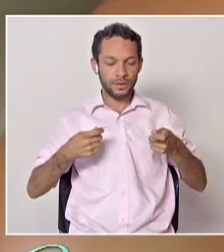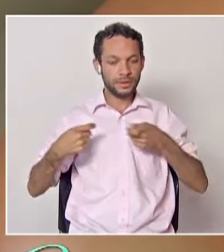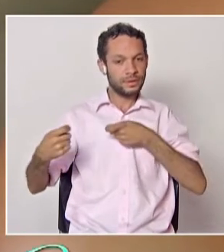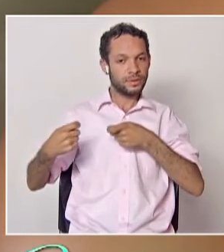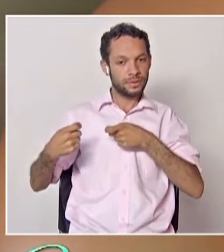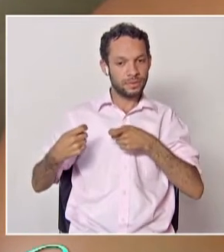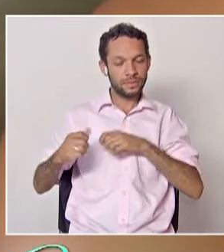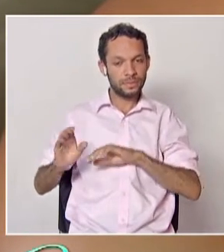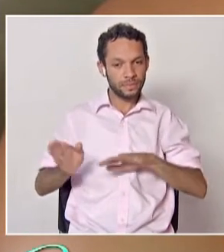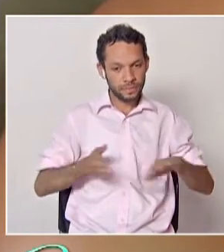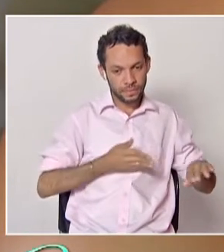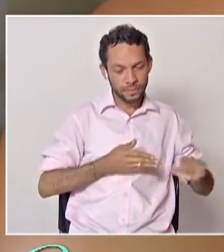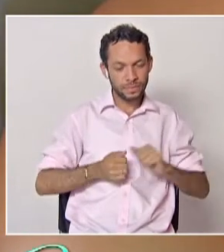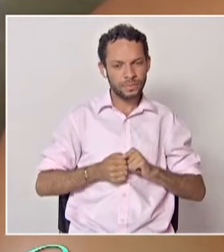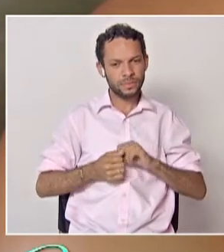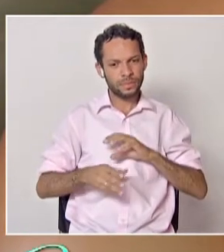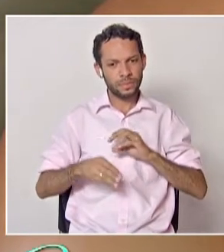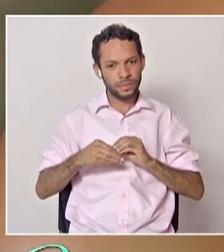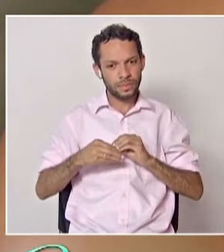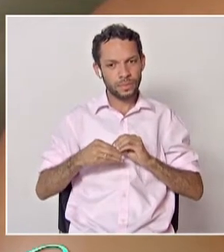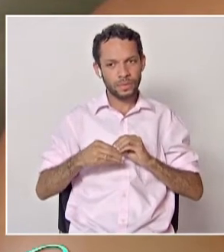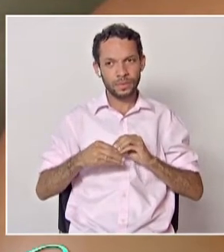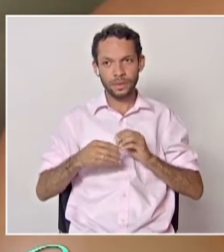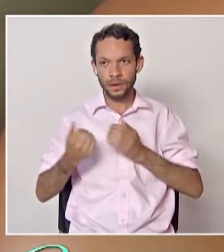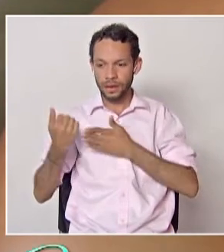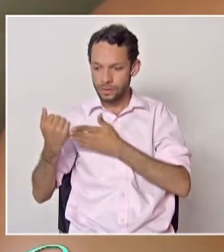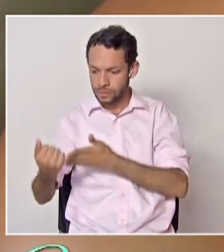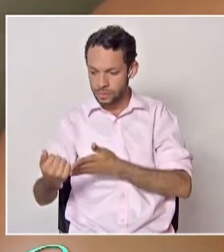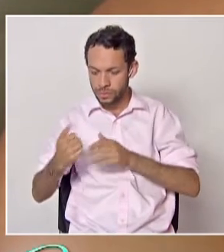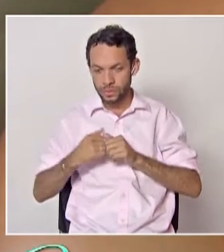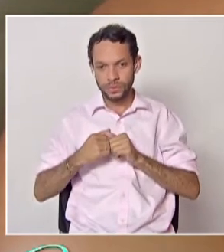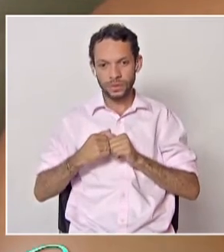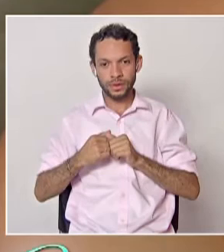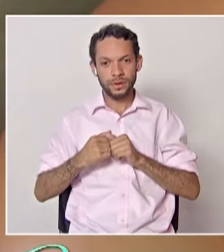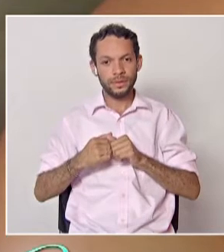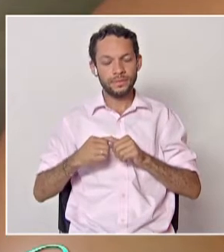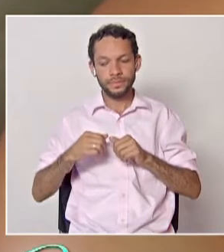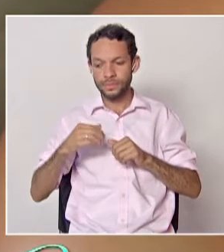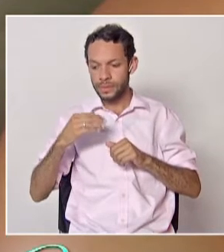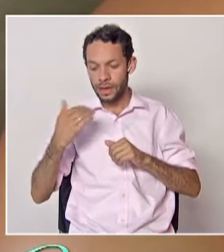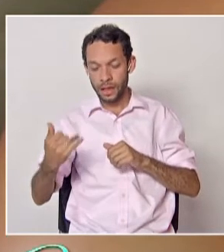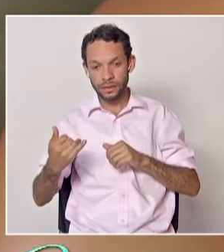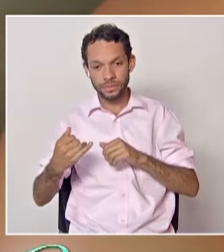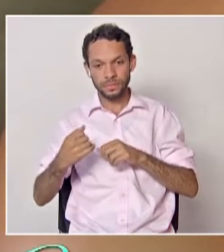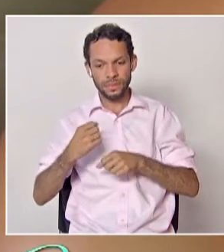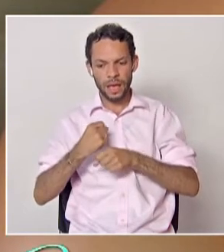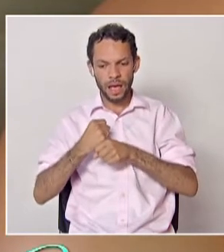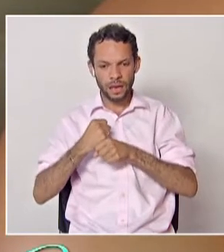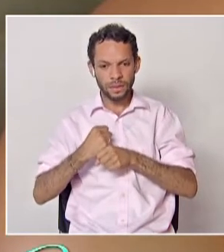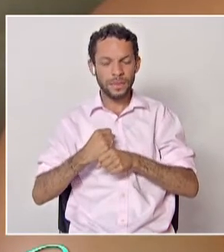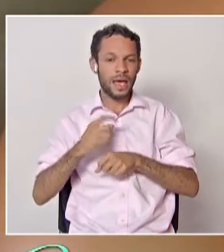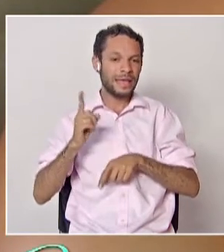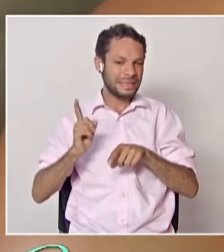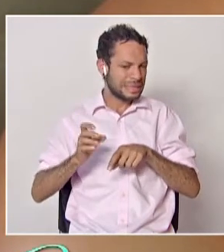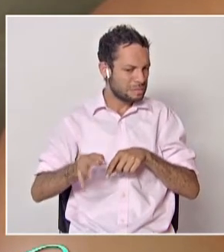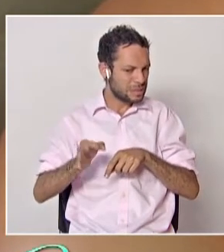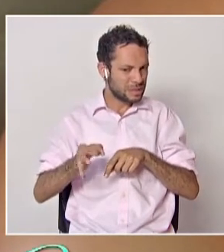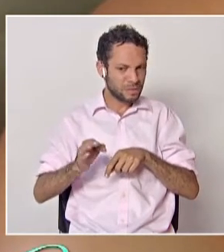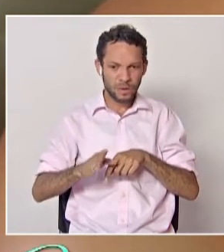premio Nobel de Medicina, el del 2015, se lo ganó unos chinos que estudiaron esto desde la